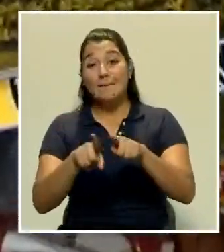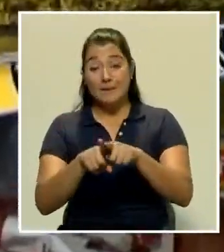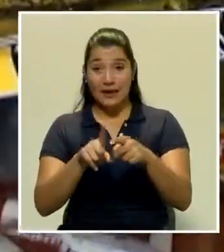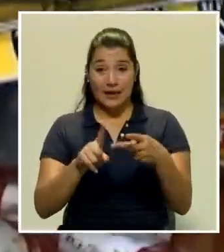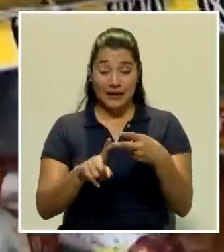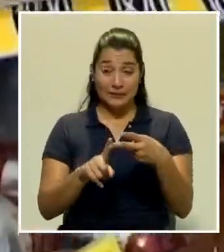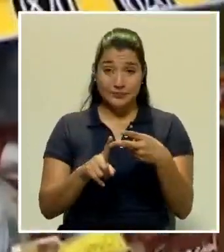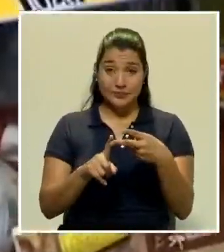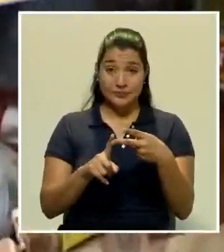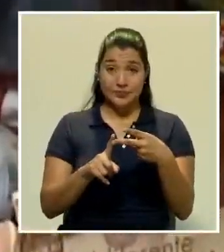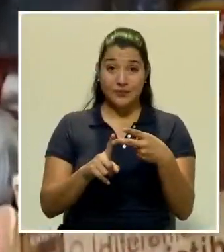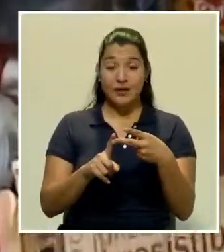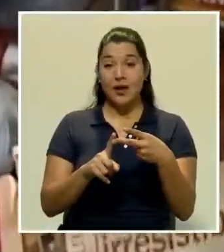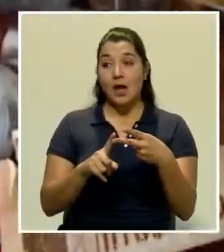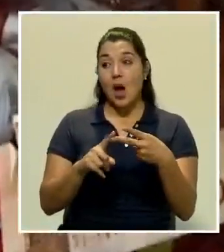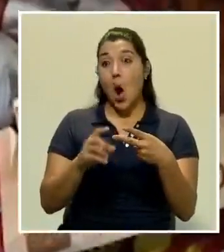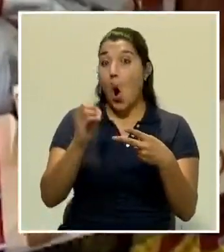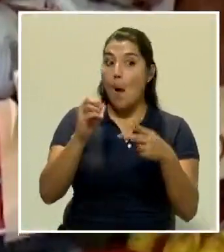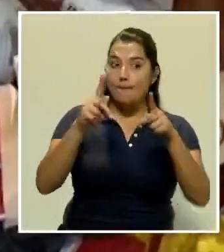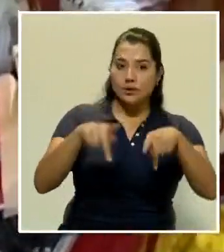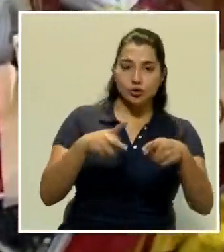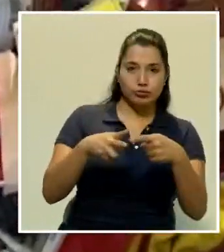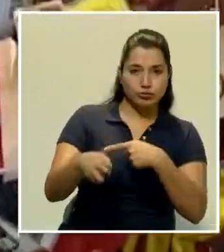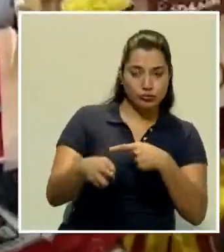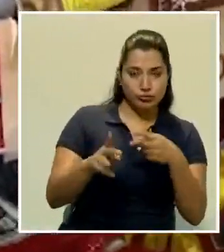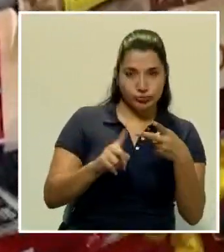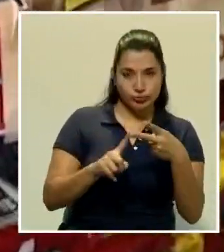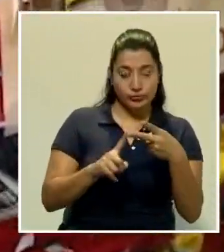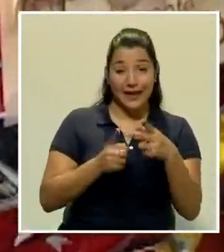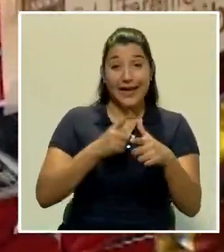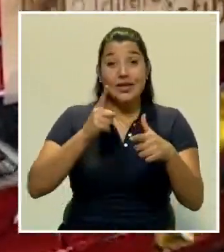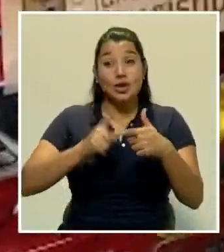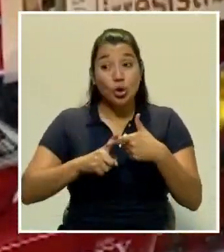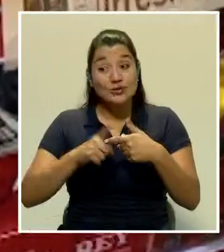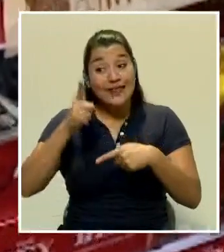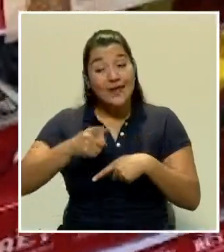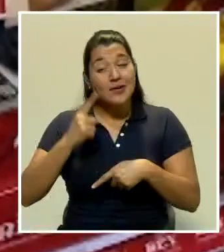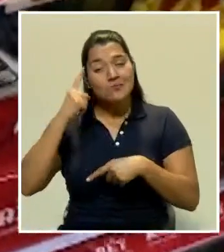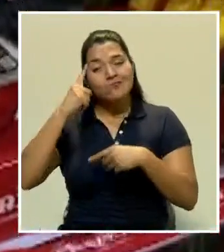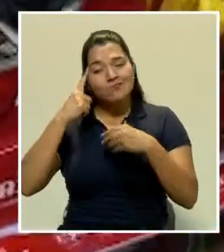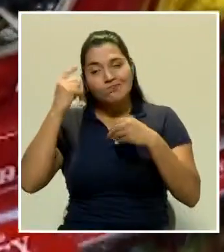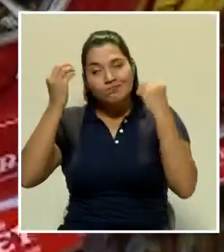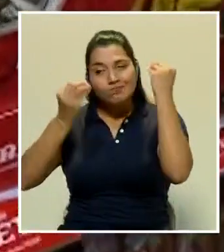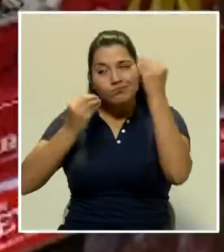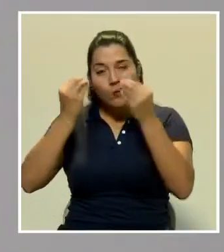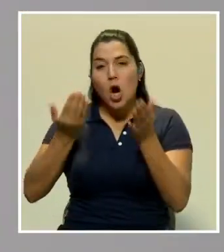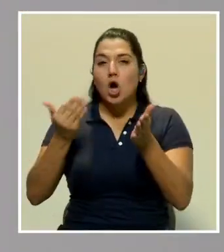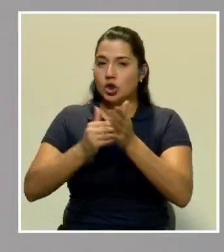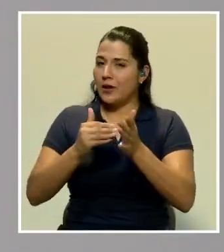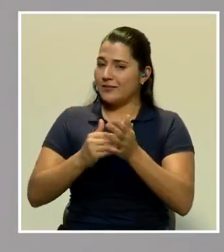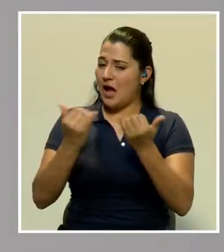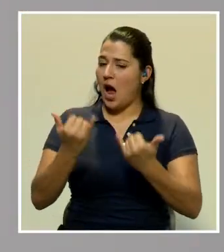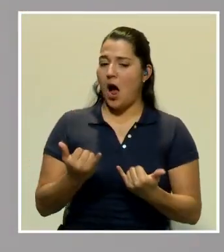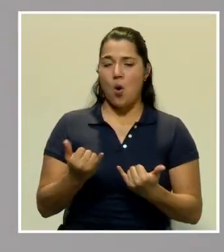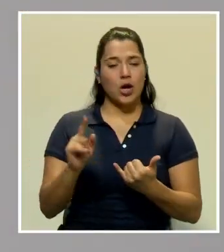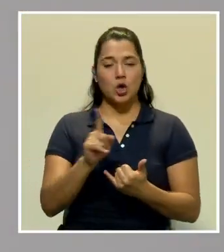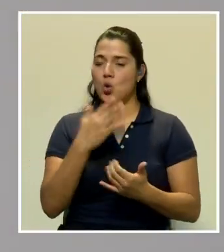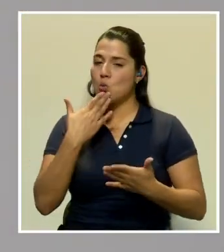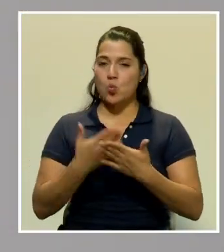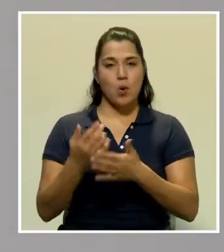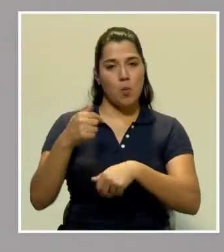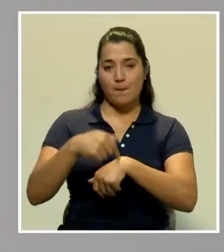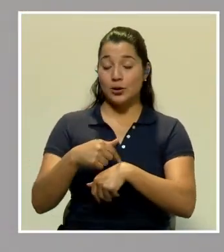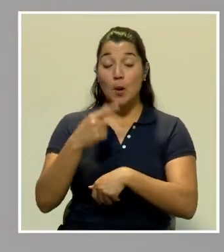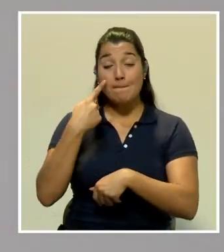jornadas, reducción de jornadas, hace de que hay que repensar de que no es un buen momento para